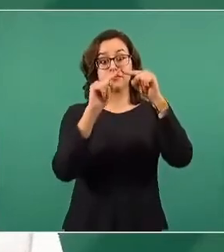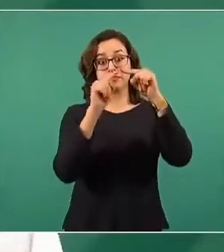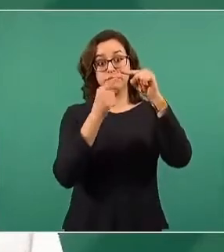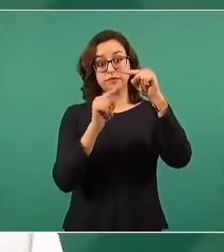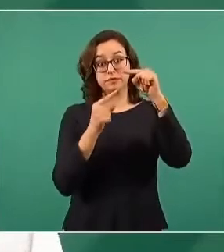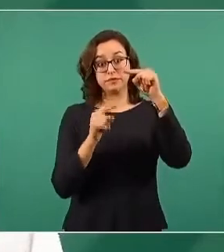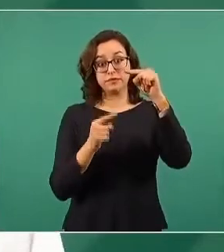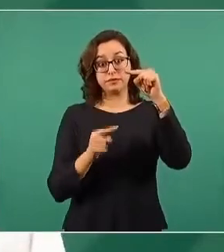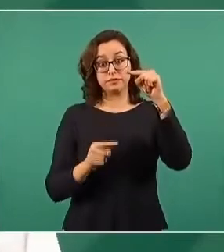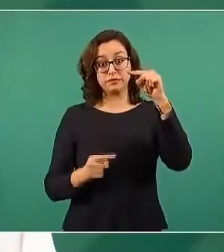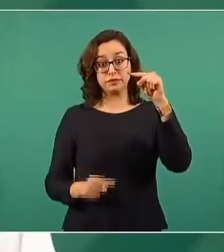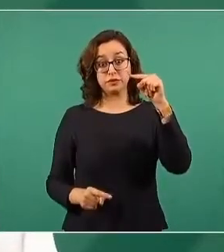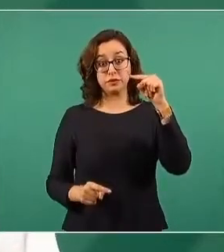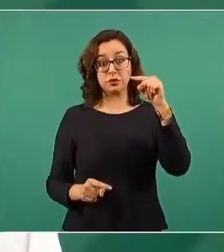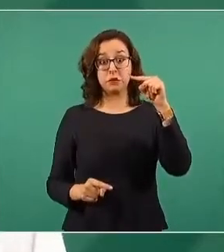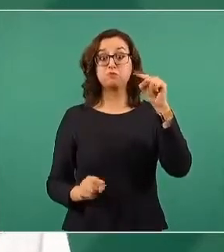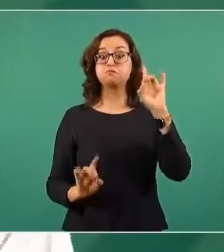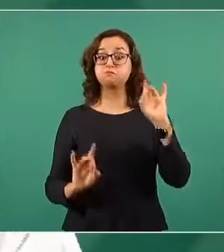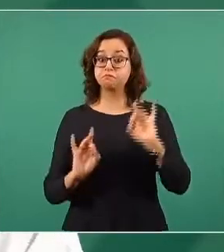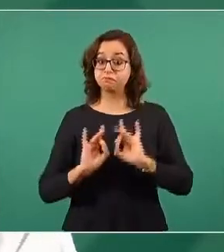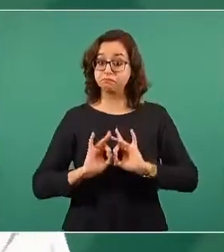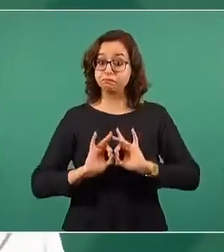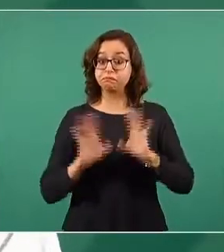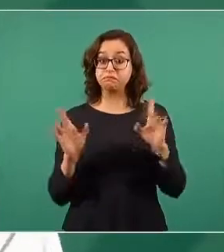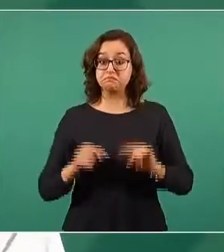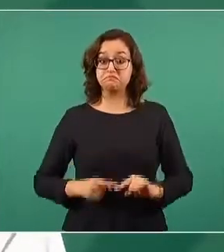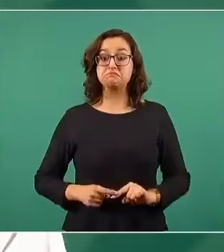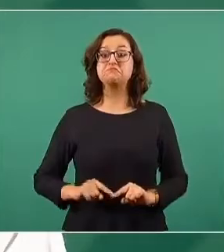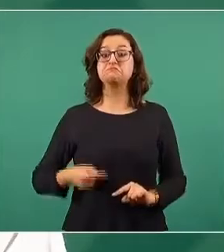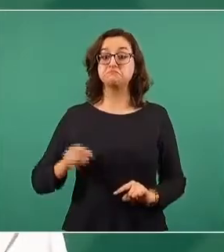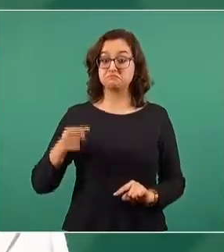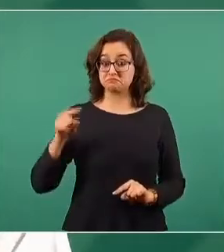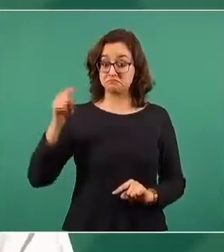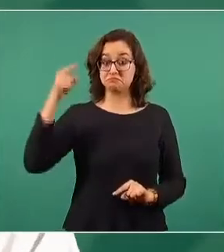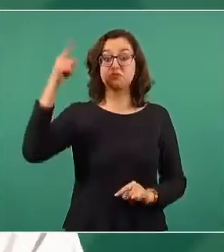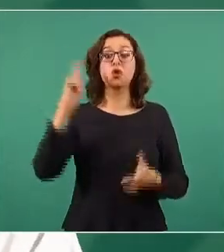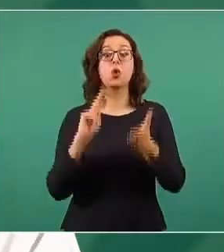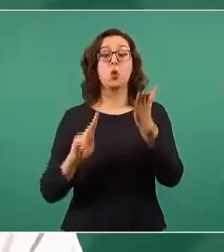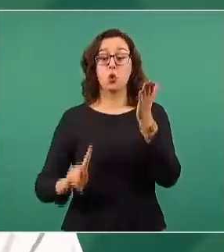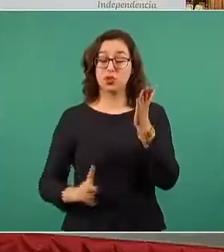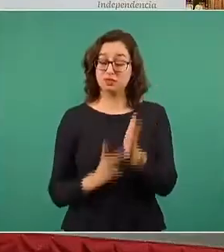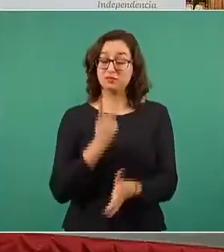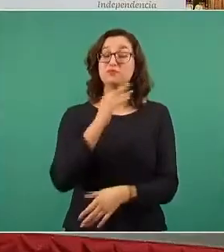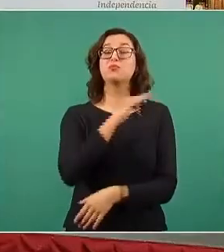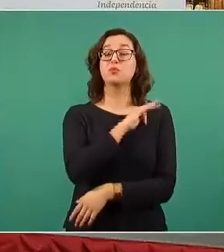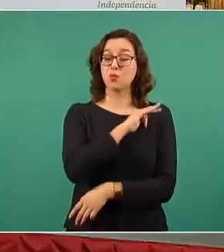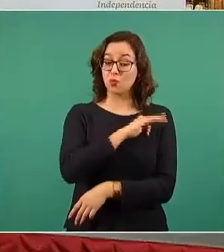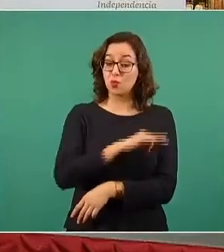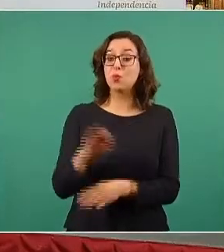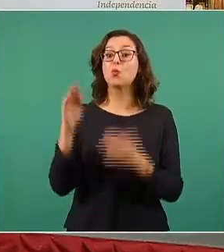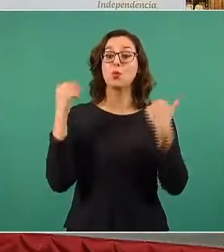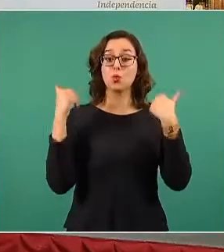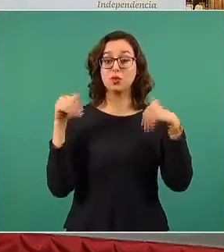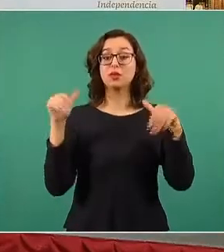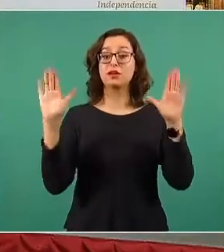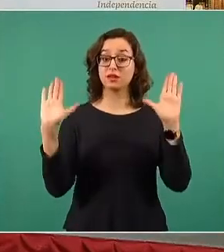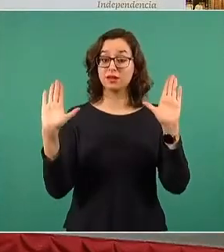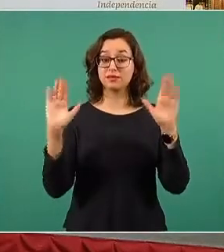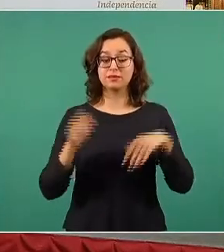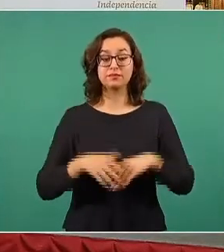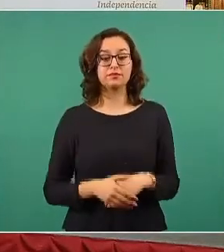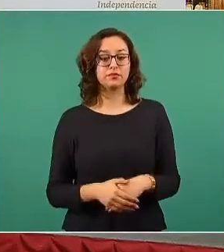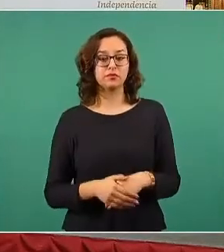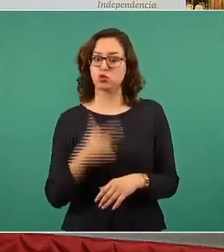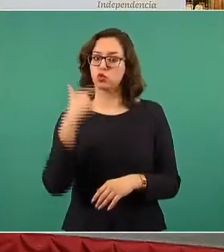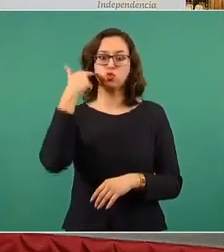reducción, podría cambiar. No deseamos que eso ocurra, pero es muy importante que la población lo